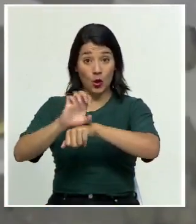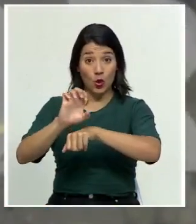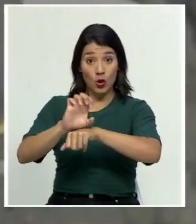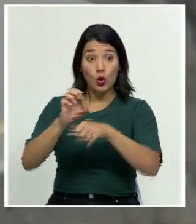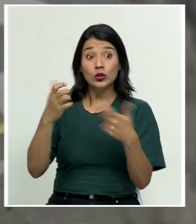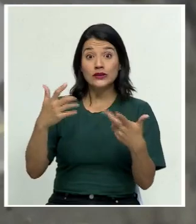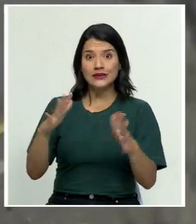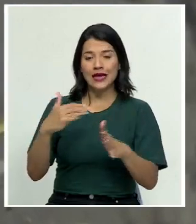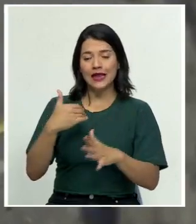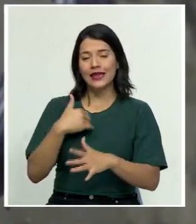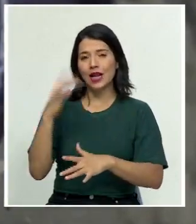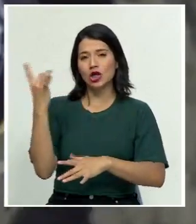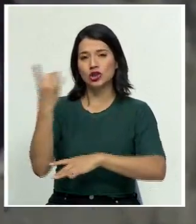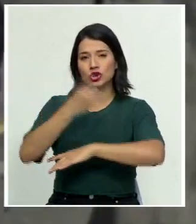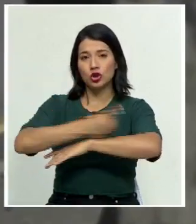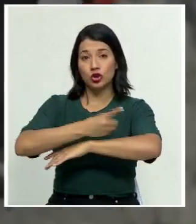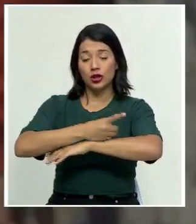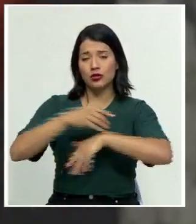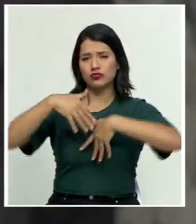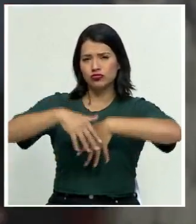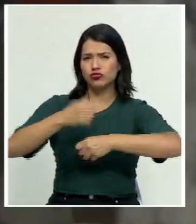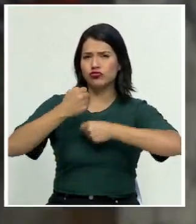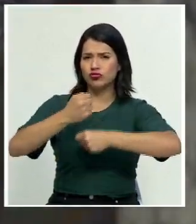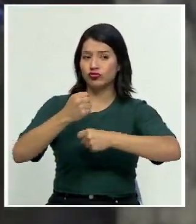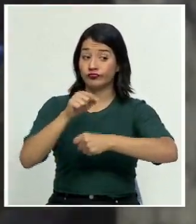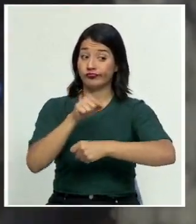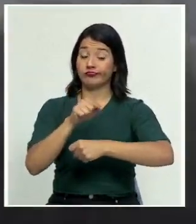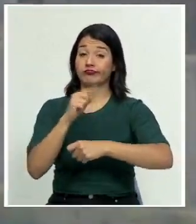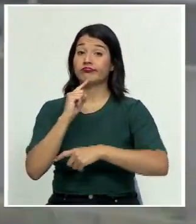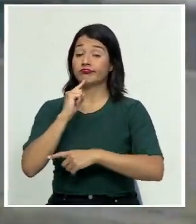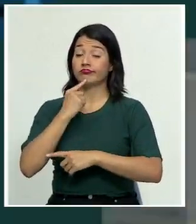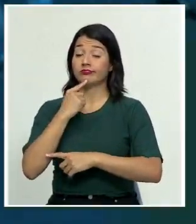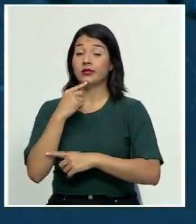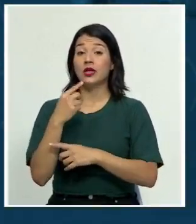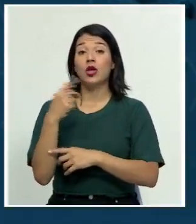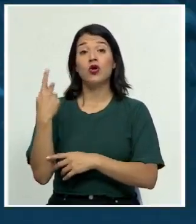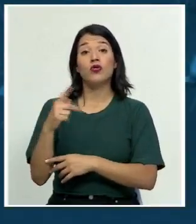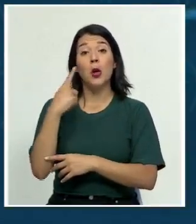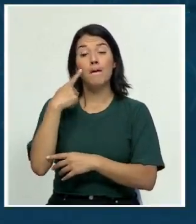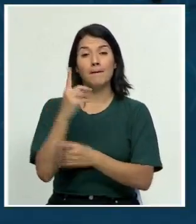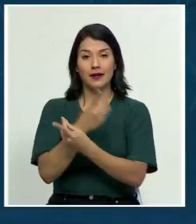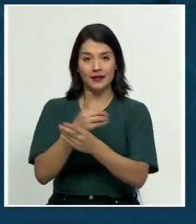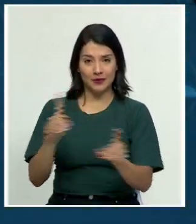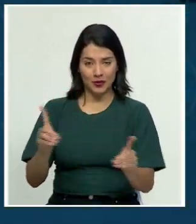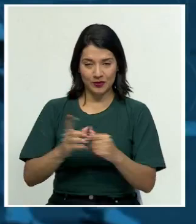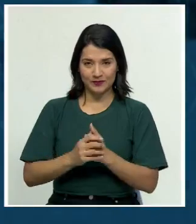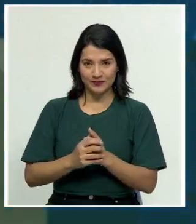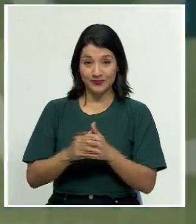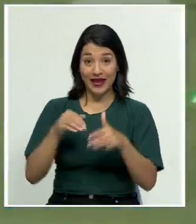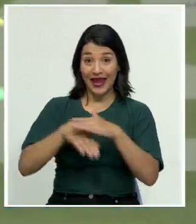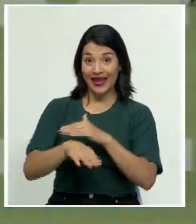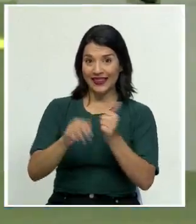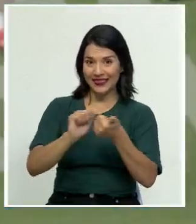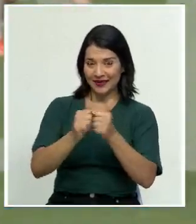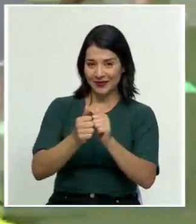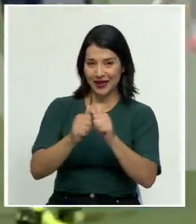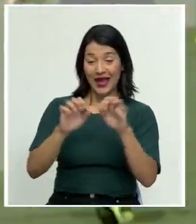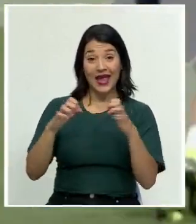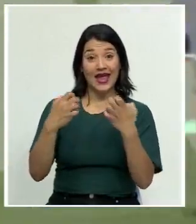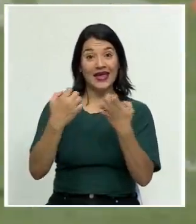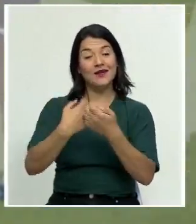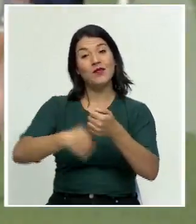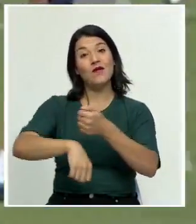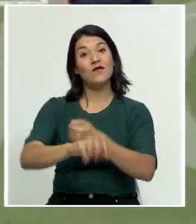protestas y las califican como un serio riesgo para la democracia. En los deportes, la selección mayor